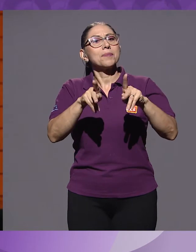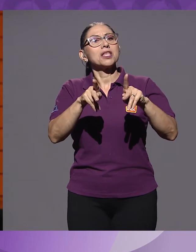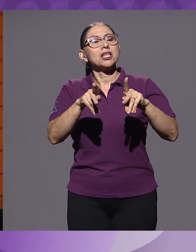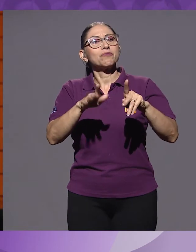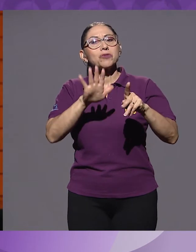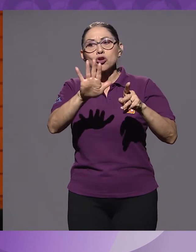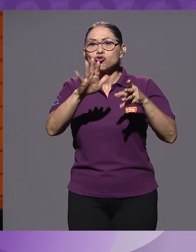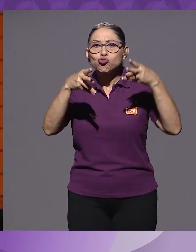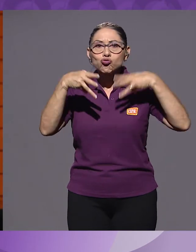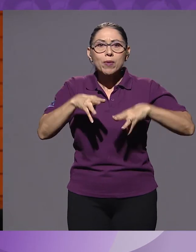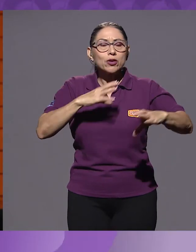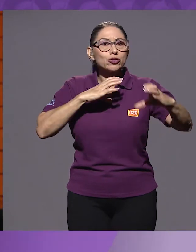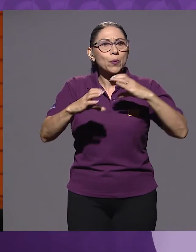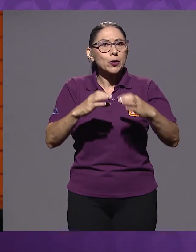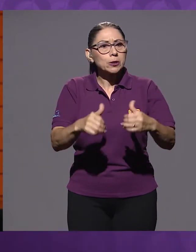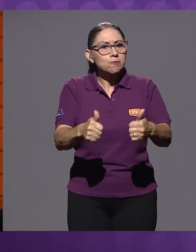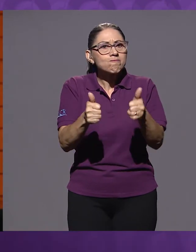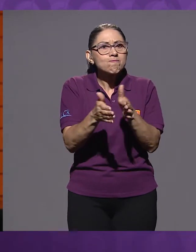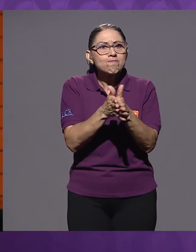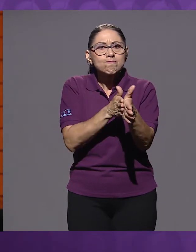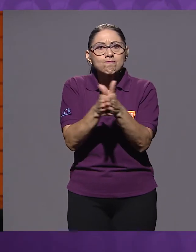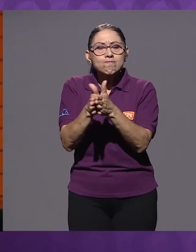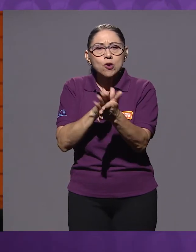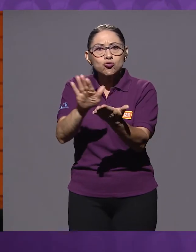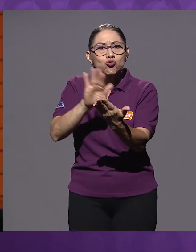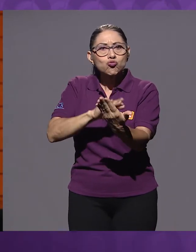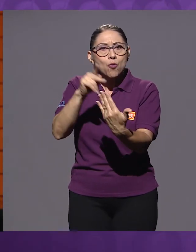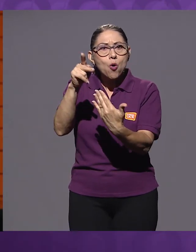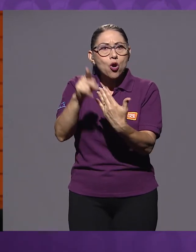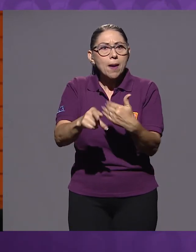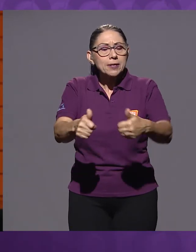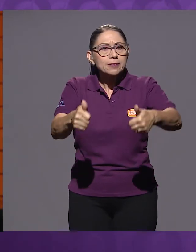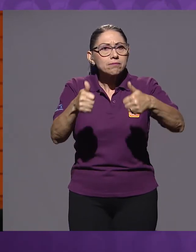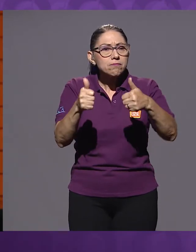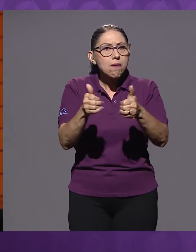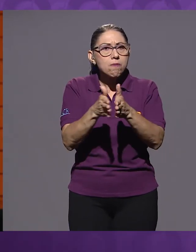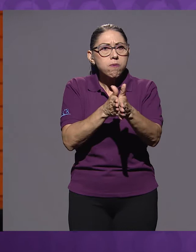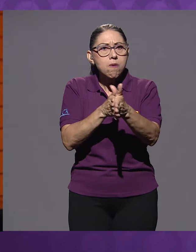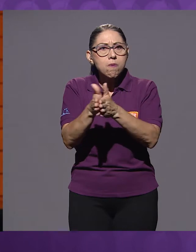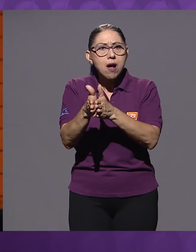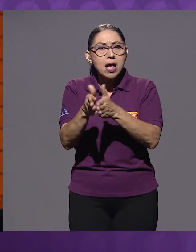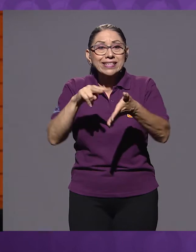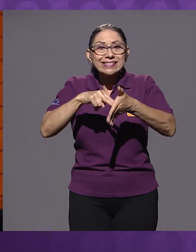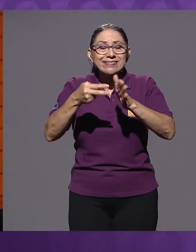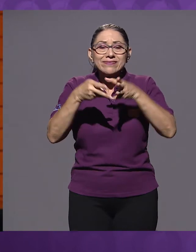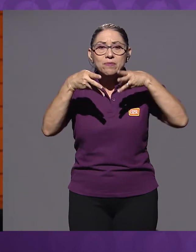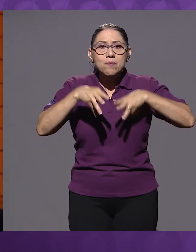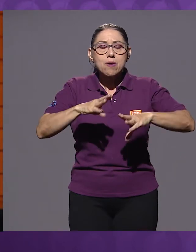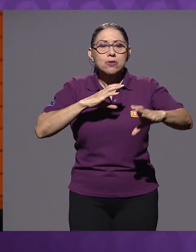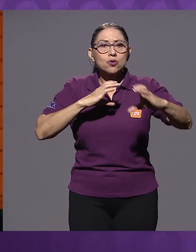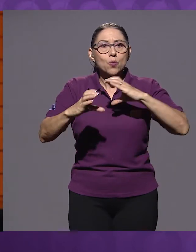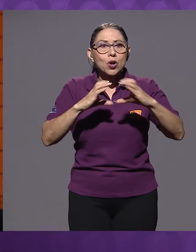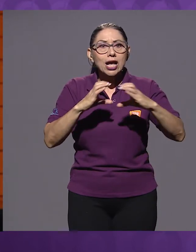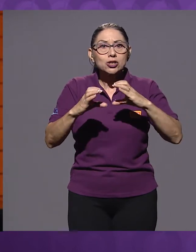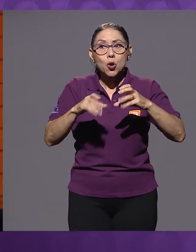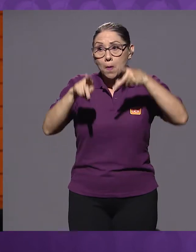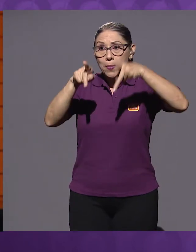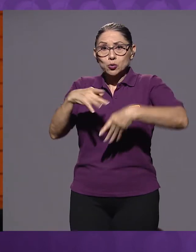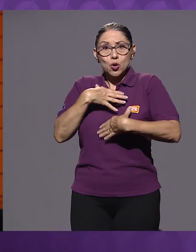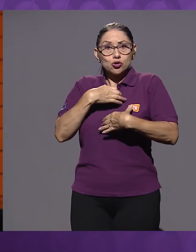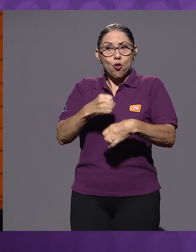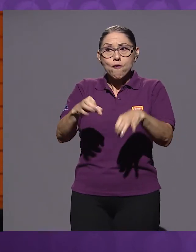sus medios de comunicación, sus programas, van a ser medios de comunicación con mayor